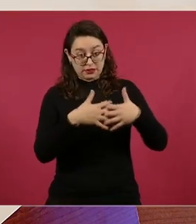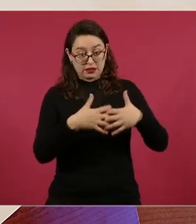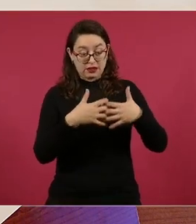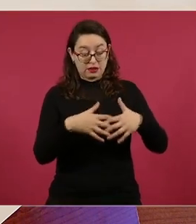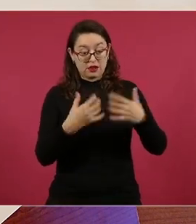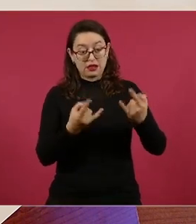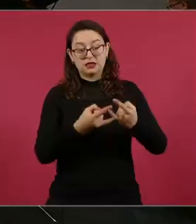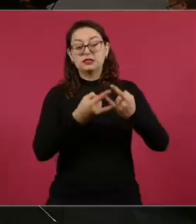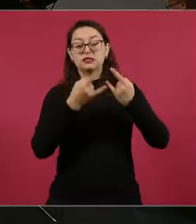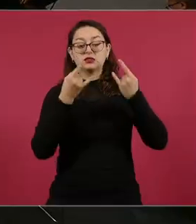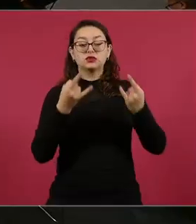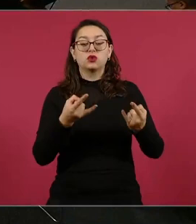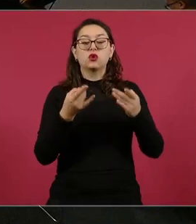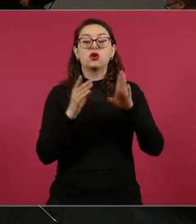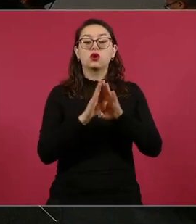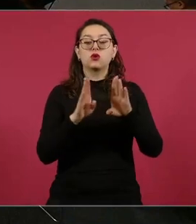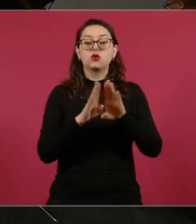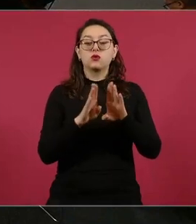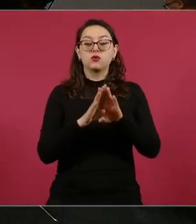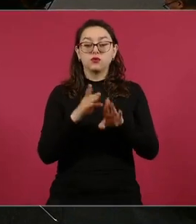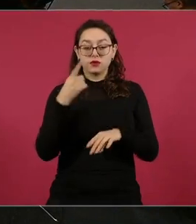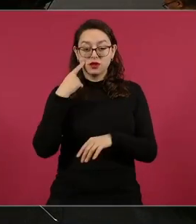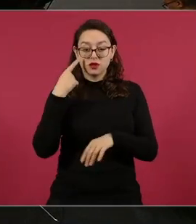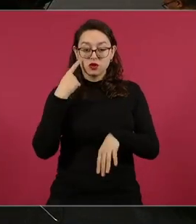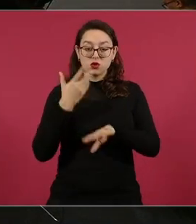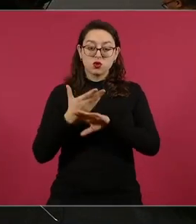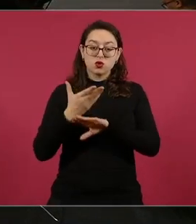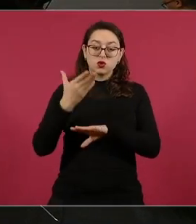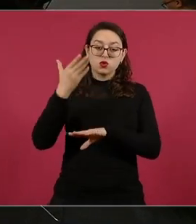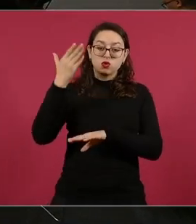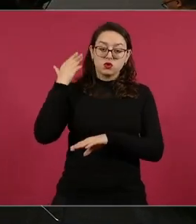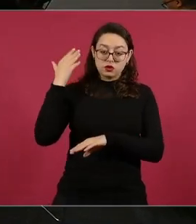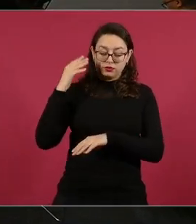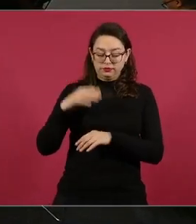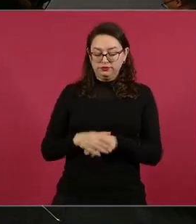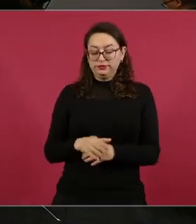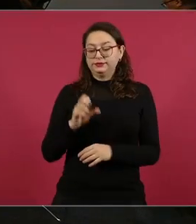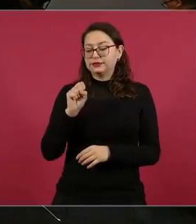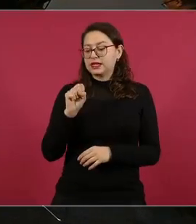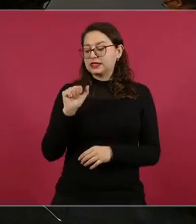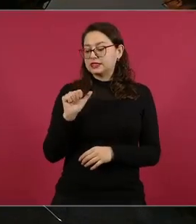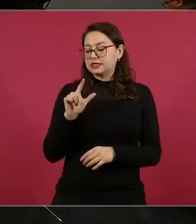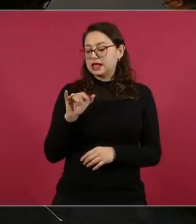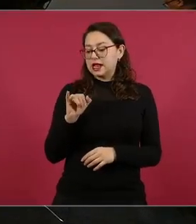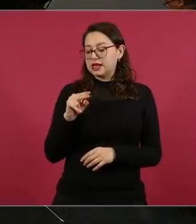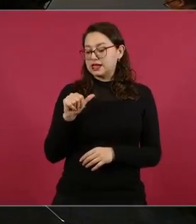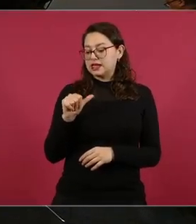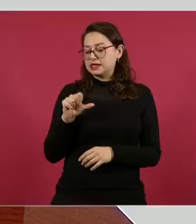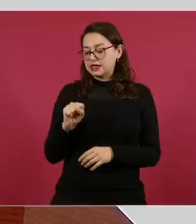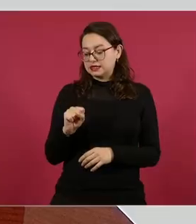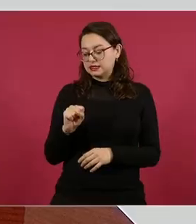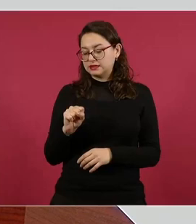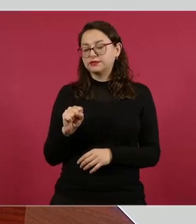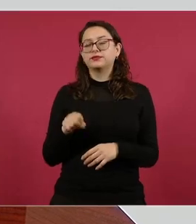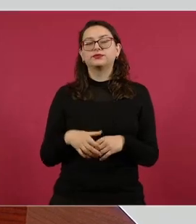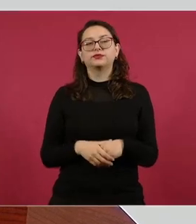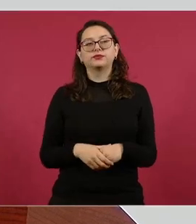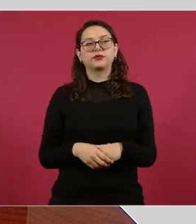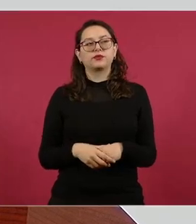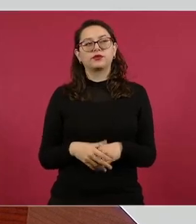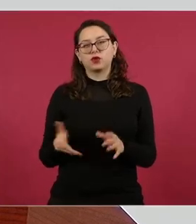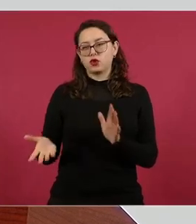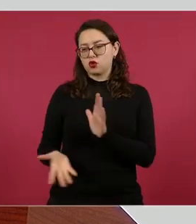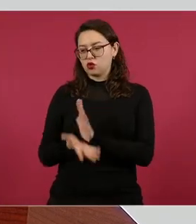Que Salinas de Gortari, en vez de hacer una refinería en México, se asoció con la Shell, hicieron